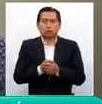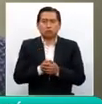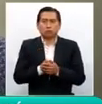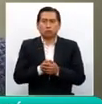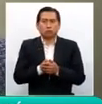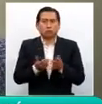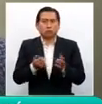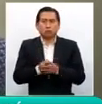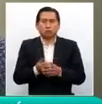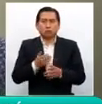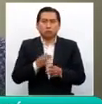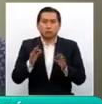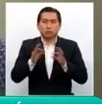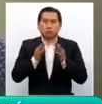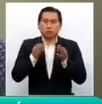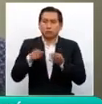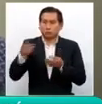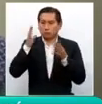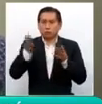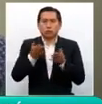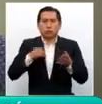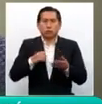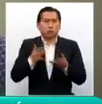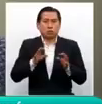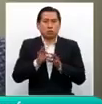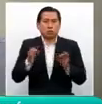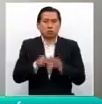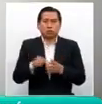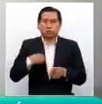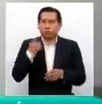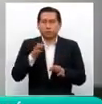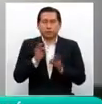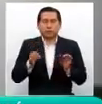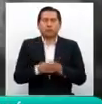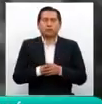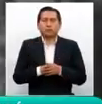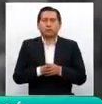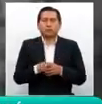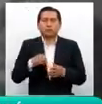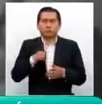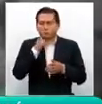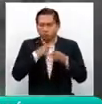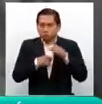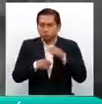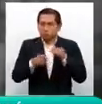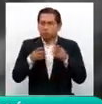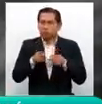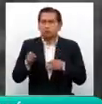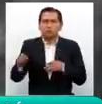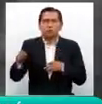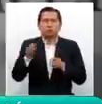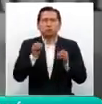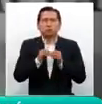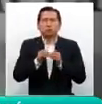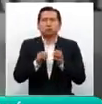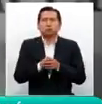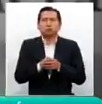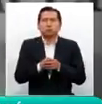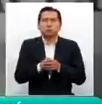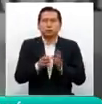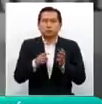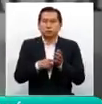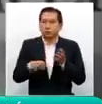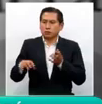Bueno, ni mi familia sabía dónde estaba, no podía saber. Pero estuve clandestina en varias partes, pero con una situación muy,